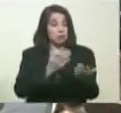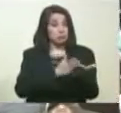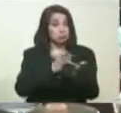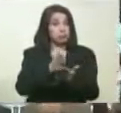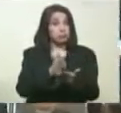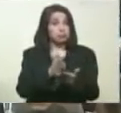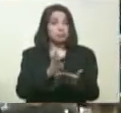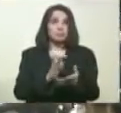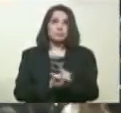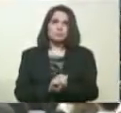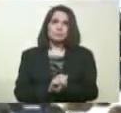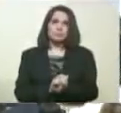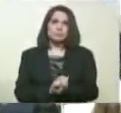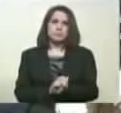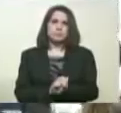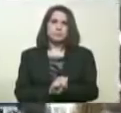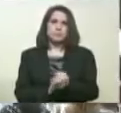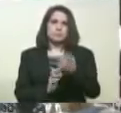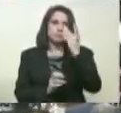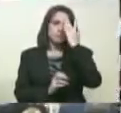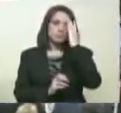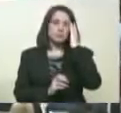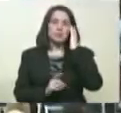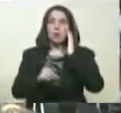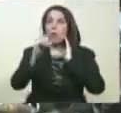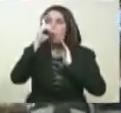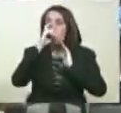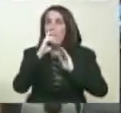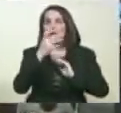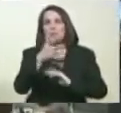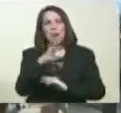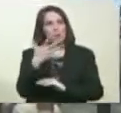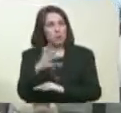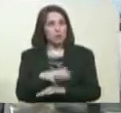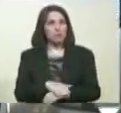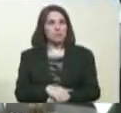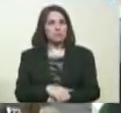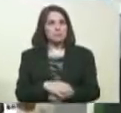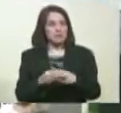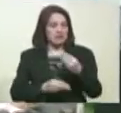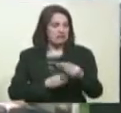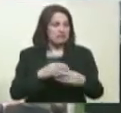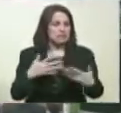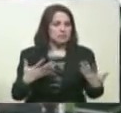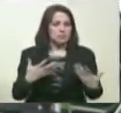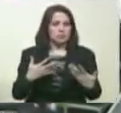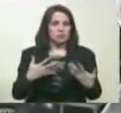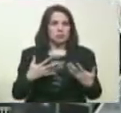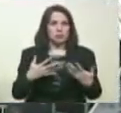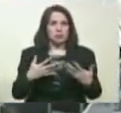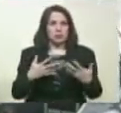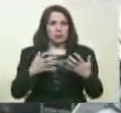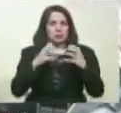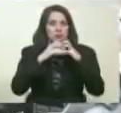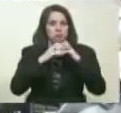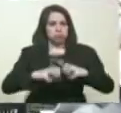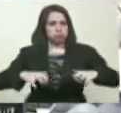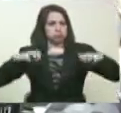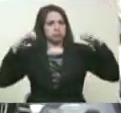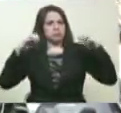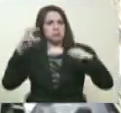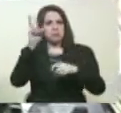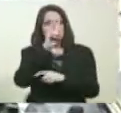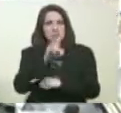correcto. Perseverando. Hace un año hicimos aquí la gran Expo Venezuela